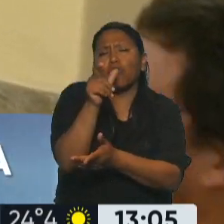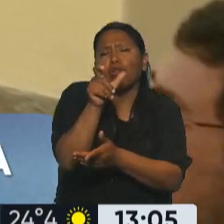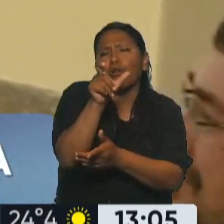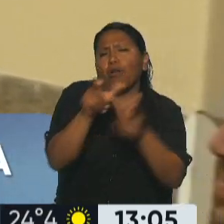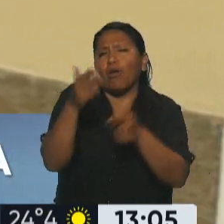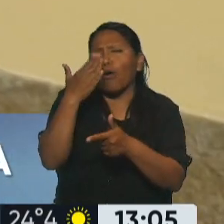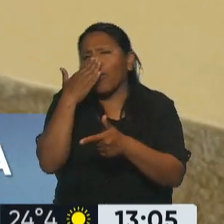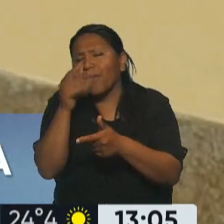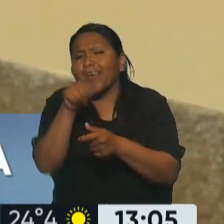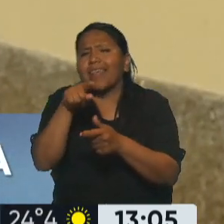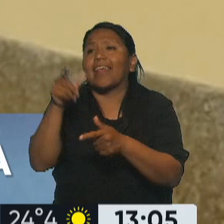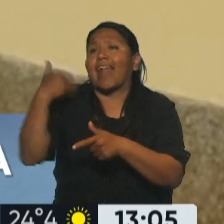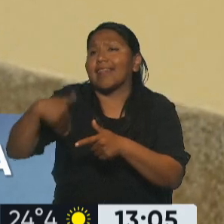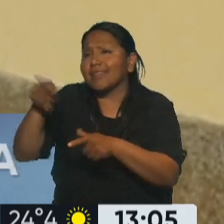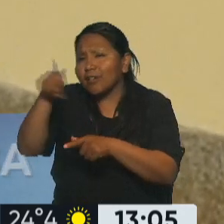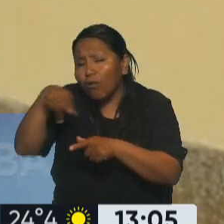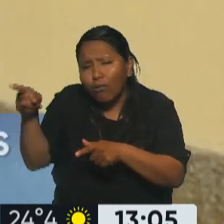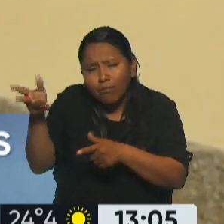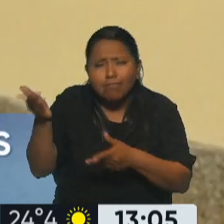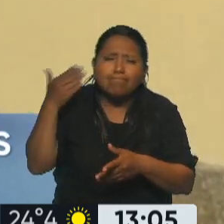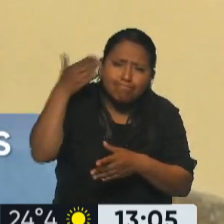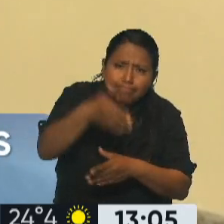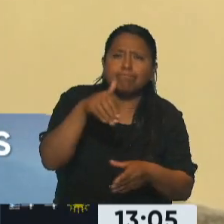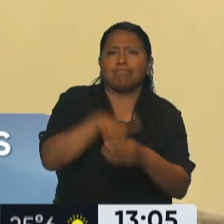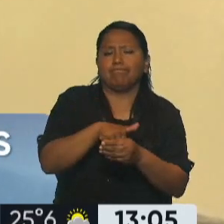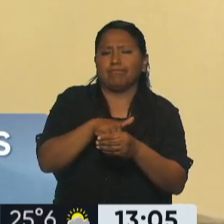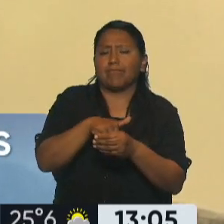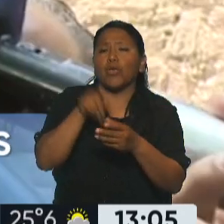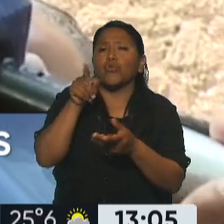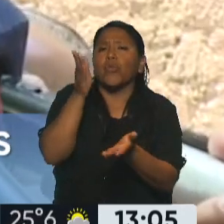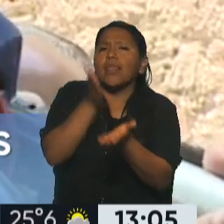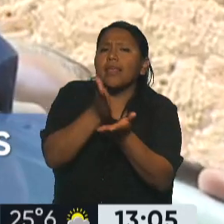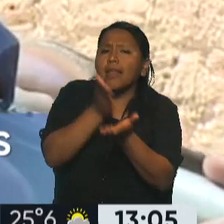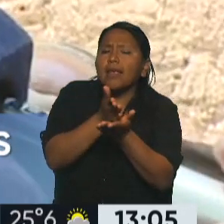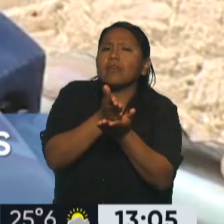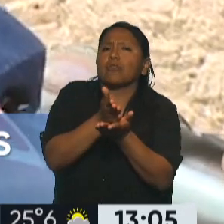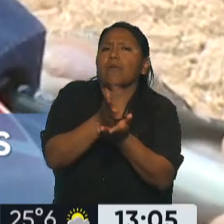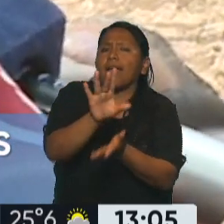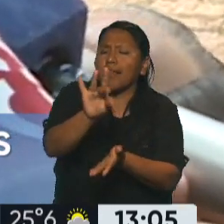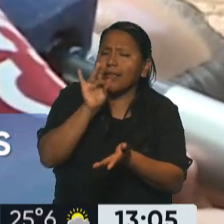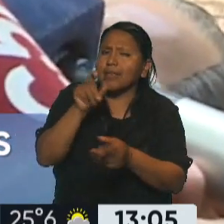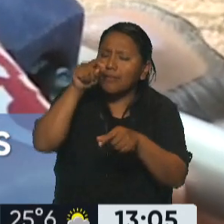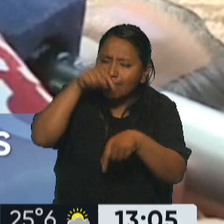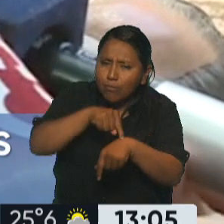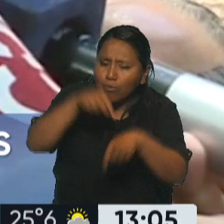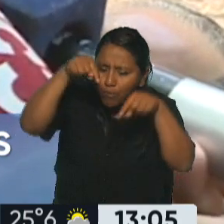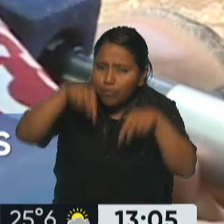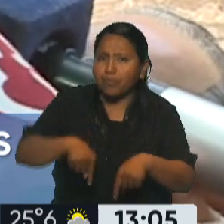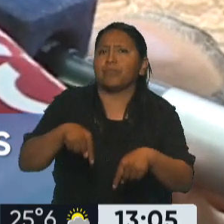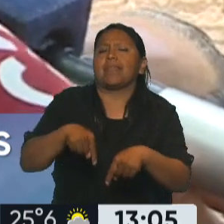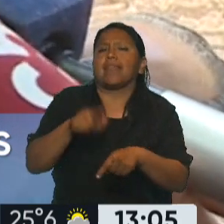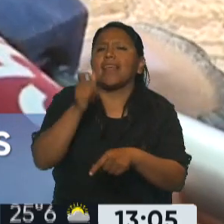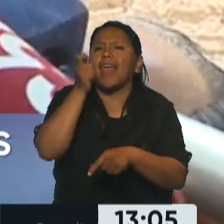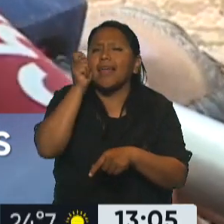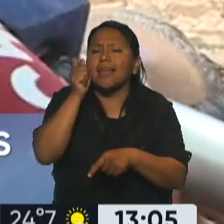los argentinos que vayan a votar, que ejerzan su derecho a elegir, porque hoy es el momento donde vamos a decidir quién es